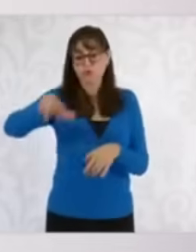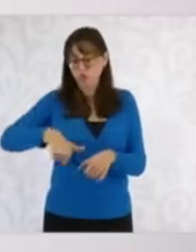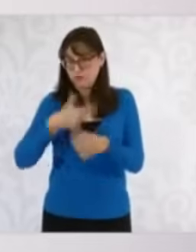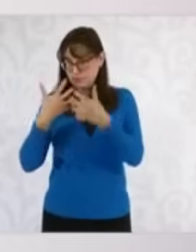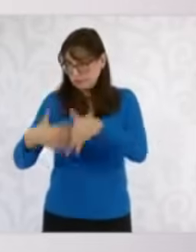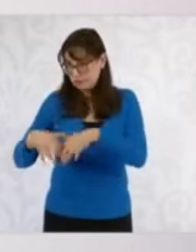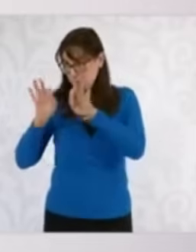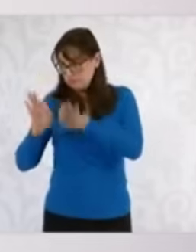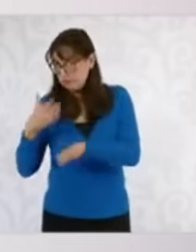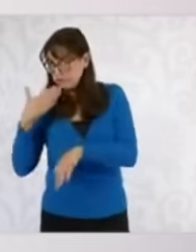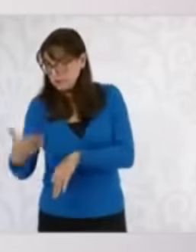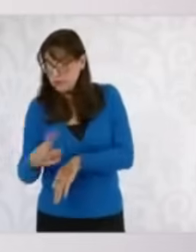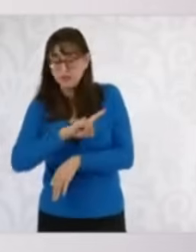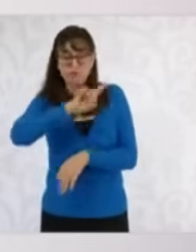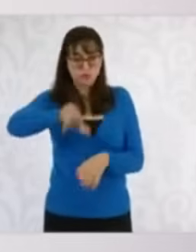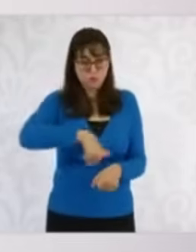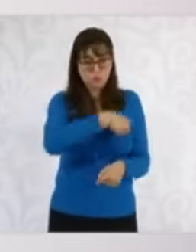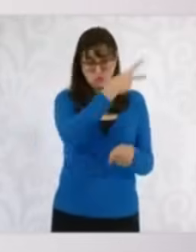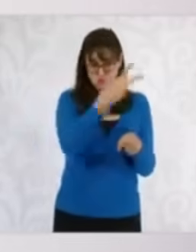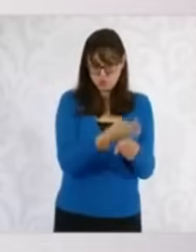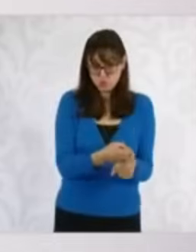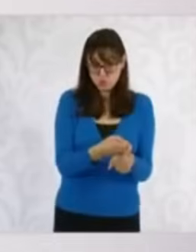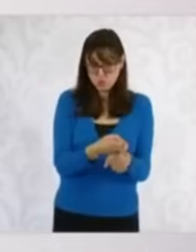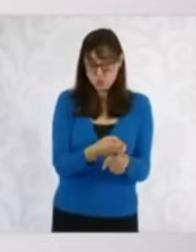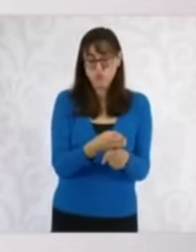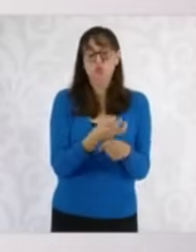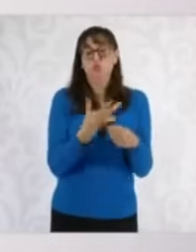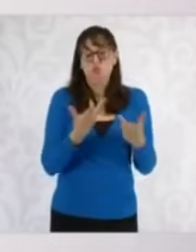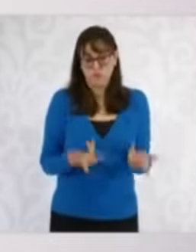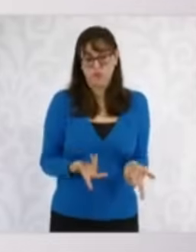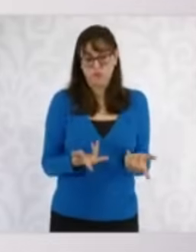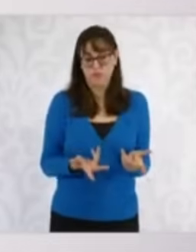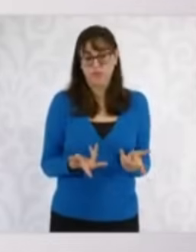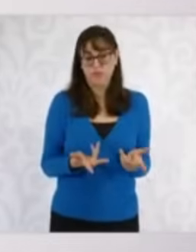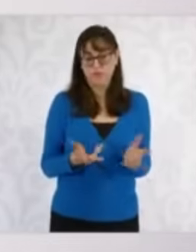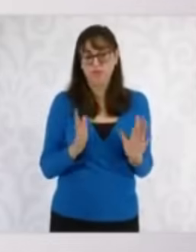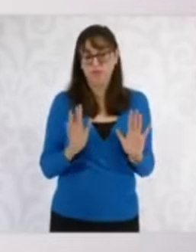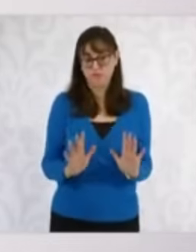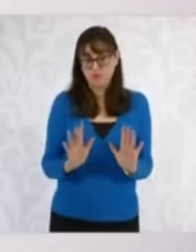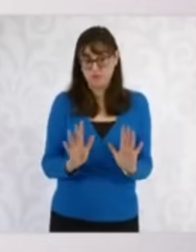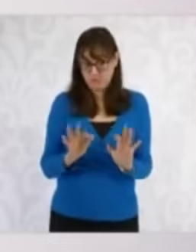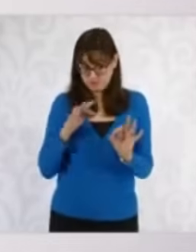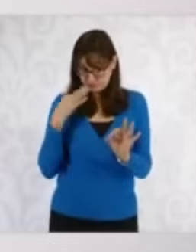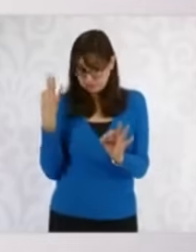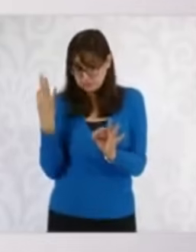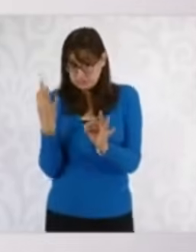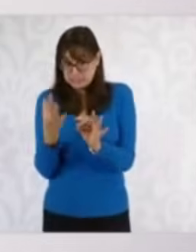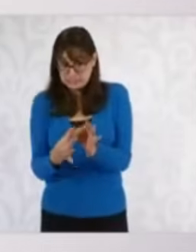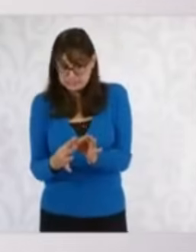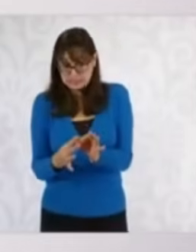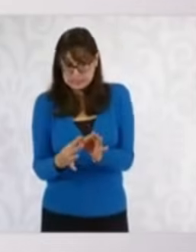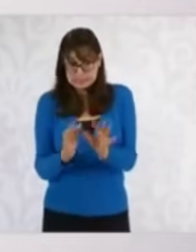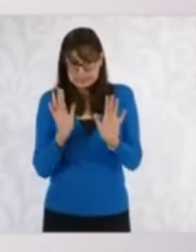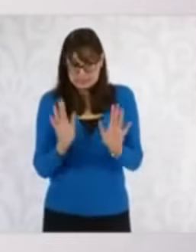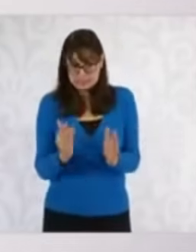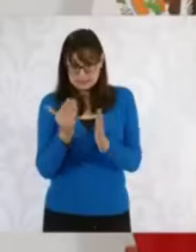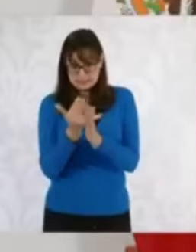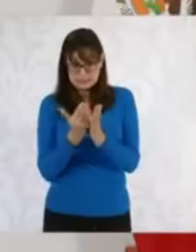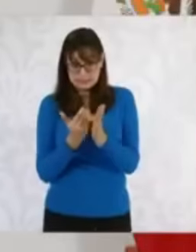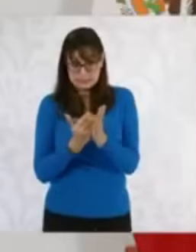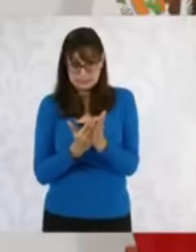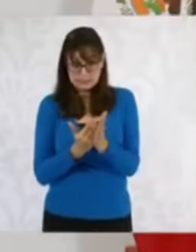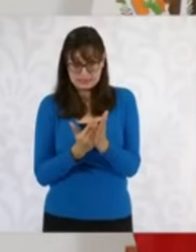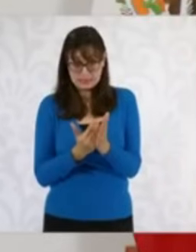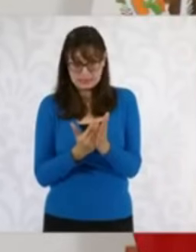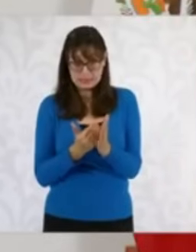opere bien, y después la integración del segundo tren, y después de que el segundo tren cumpla los requisitos para poder